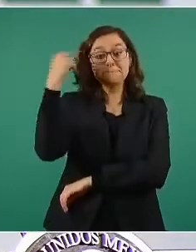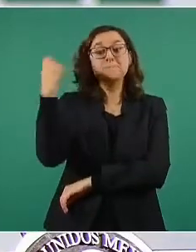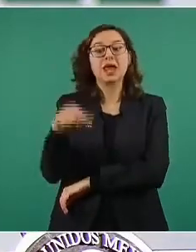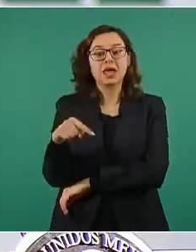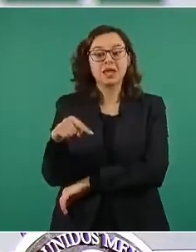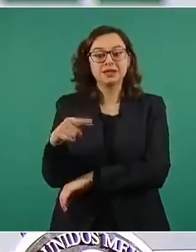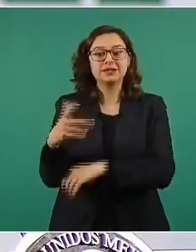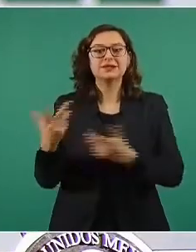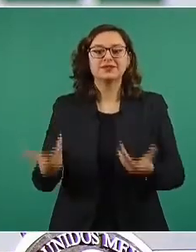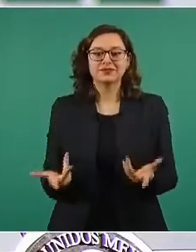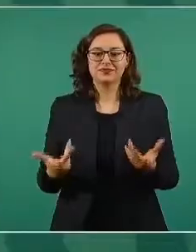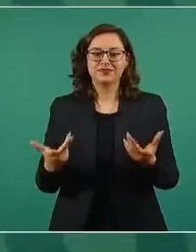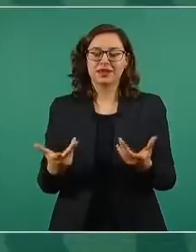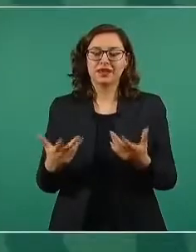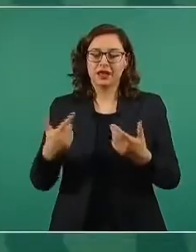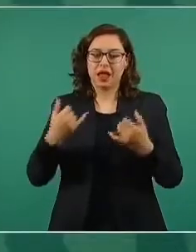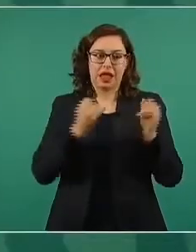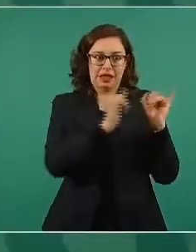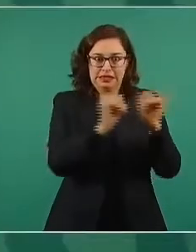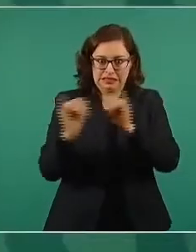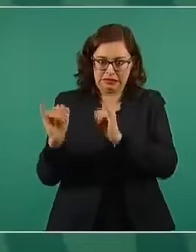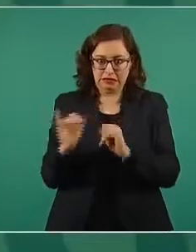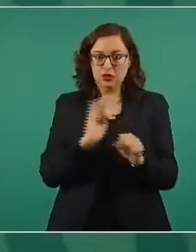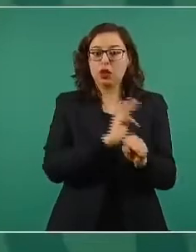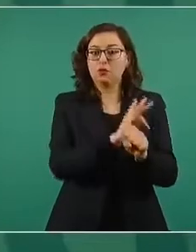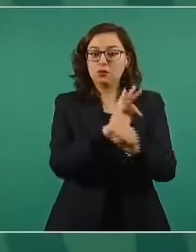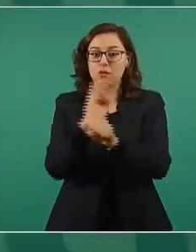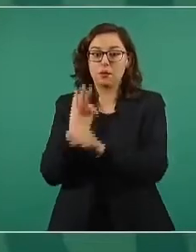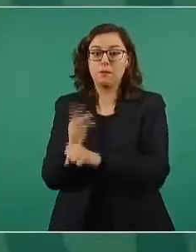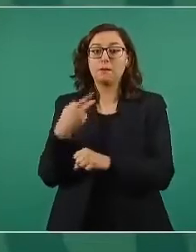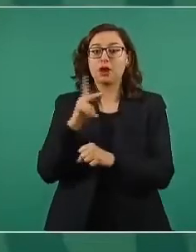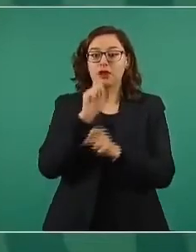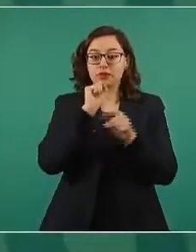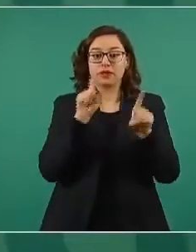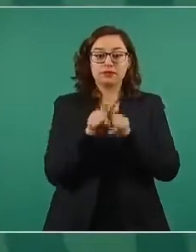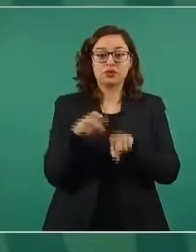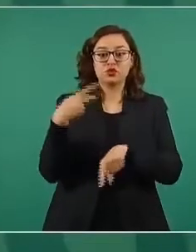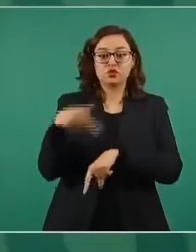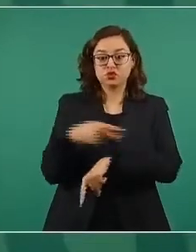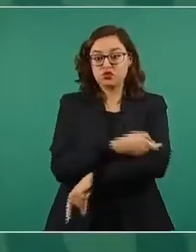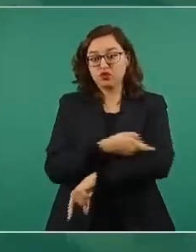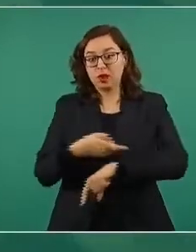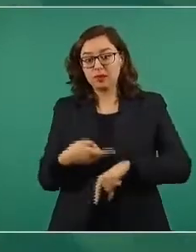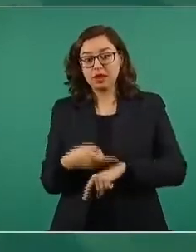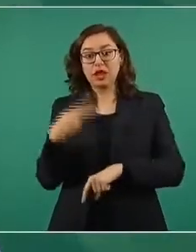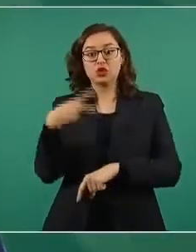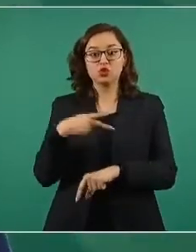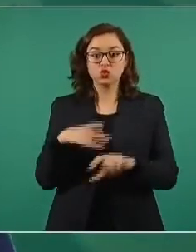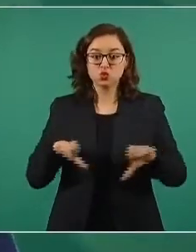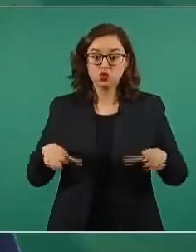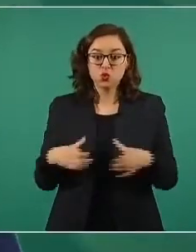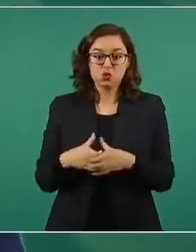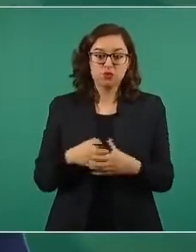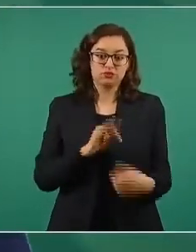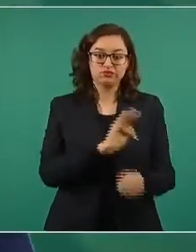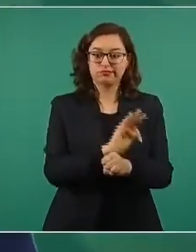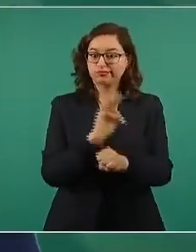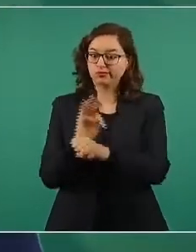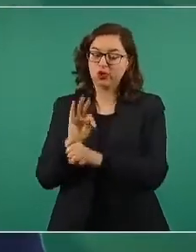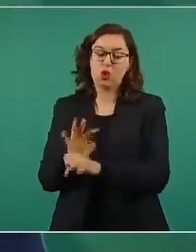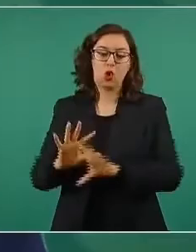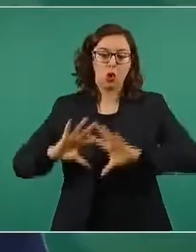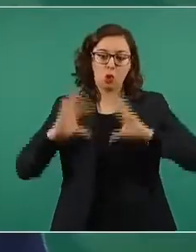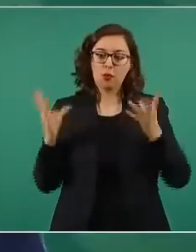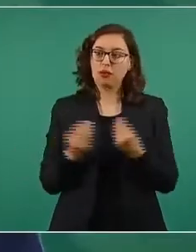no solo la protección de cada persona vacunada, sino de sus familias, de sus comunidades y, en general,